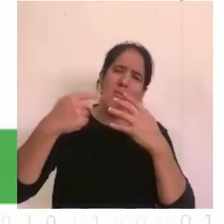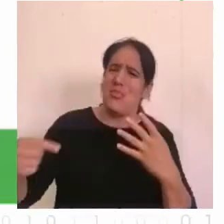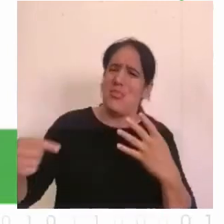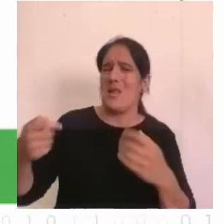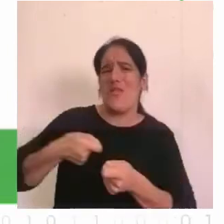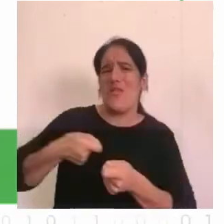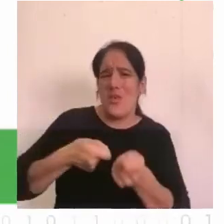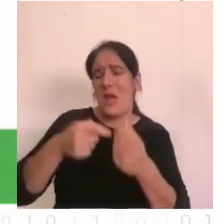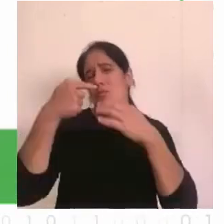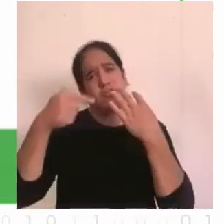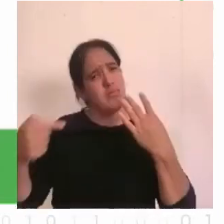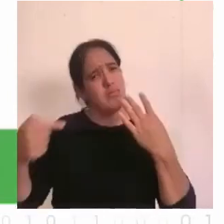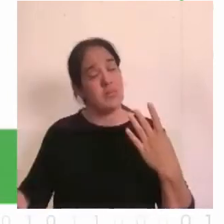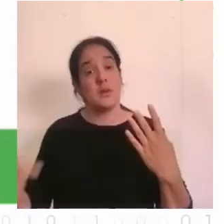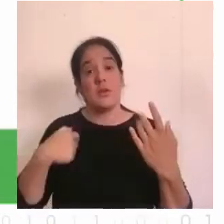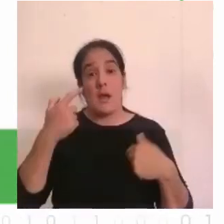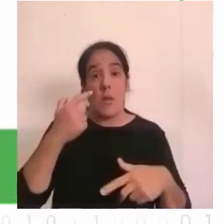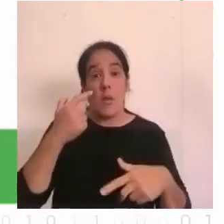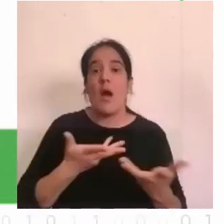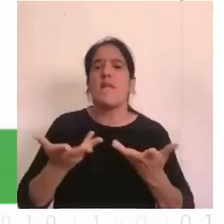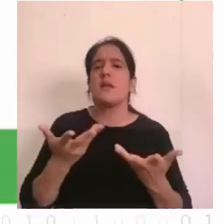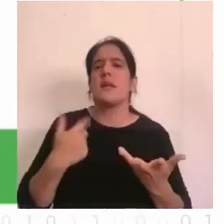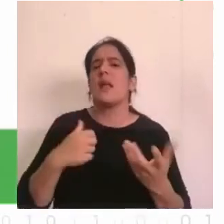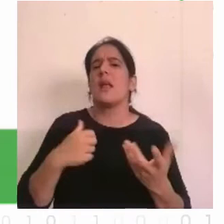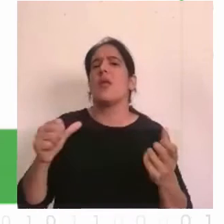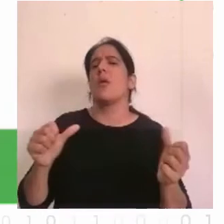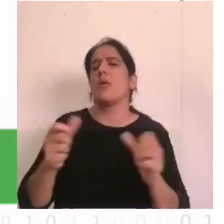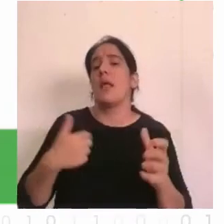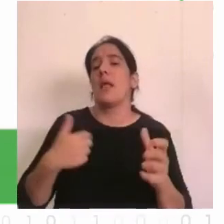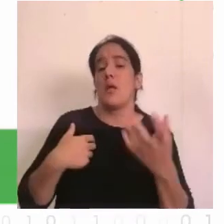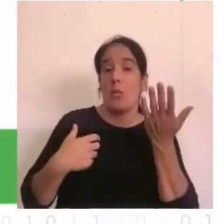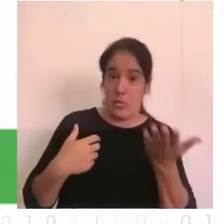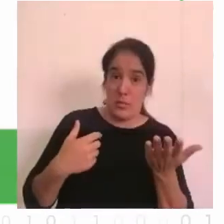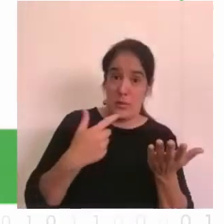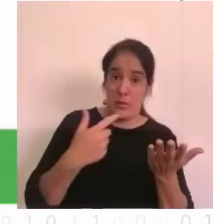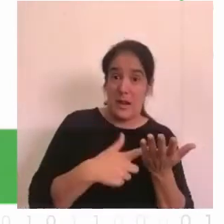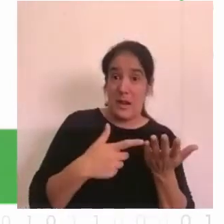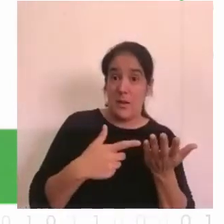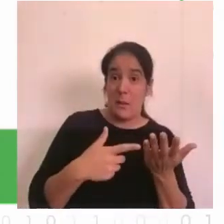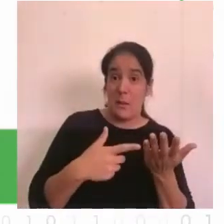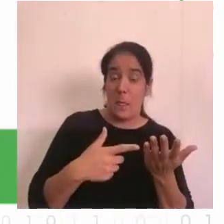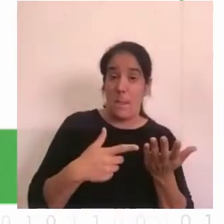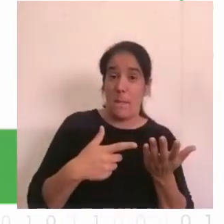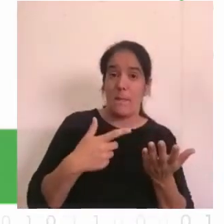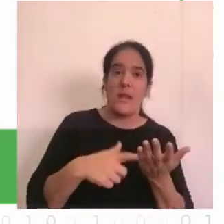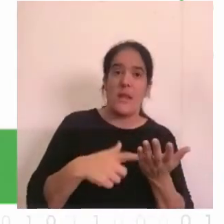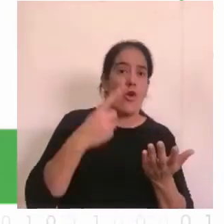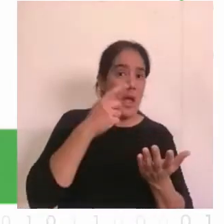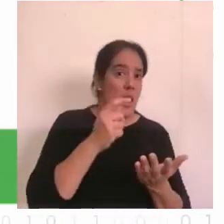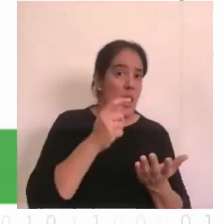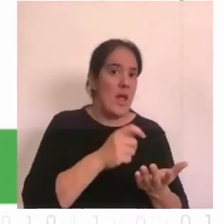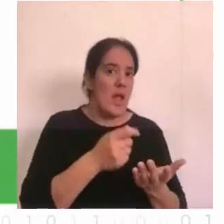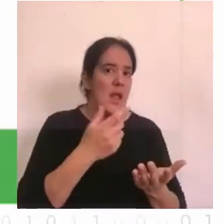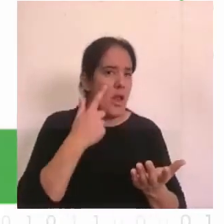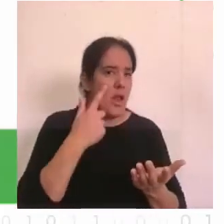decir, vamos a ver qué es lo que pasa si entre el conjunto del entrenamiento y el conjunto de testeo pongo parientes, ¿no? Por ejemplo, decir, yo